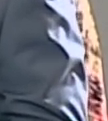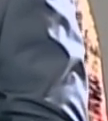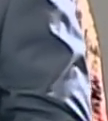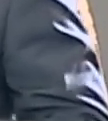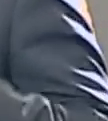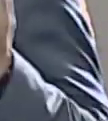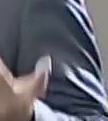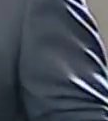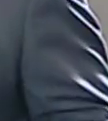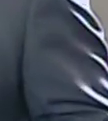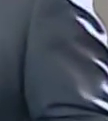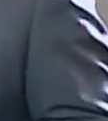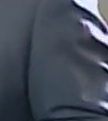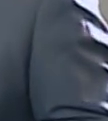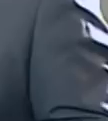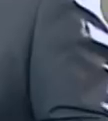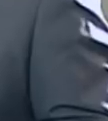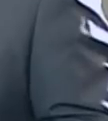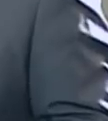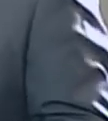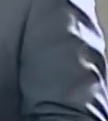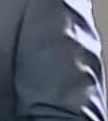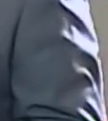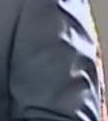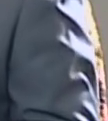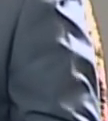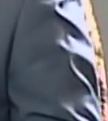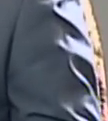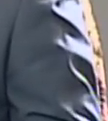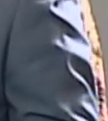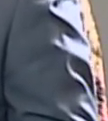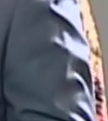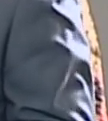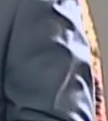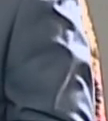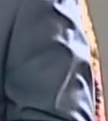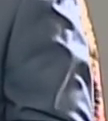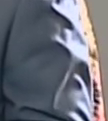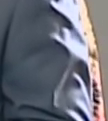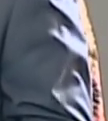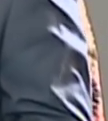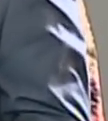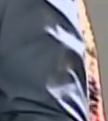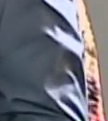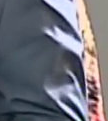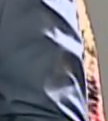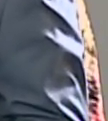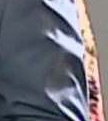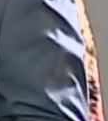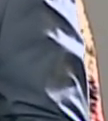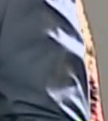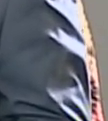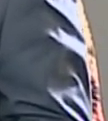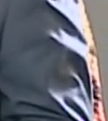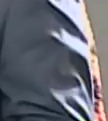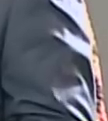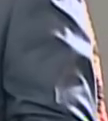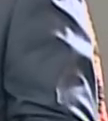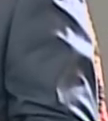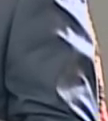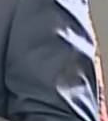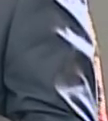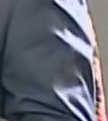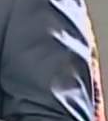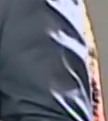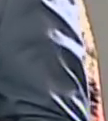lo interno, quisiera consultar su opinión con respecto a lo que dijo el ministro de Educación, Elías Agua, esta mañana. Dijo textualmente en una entrevista, y